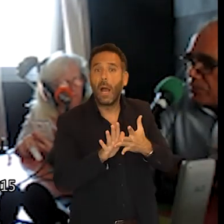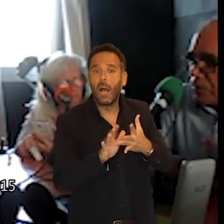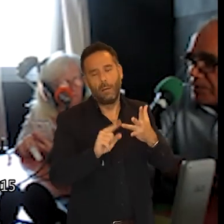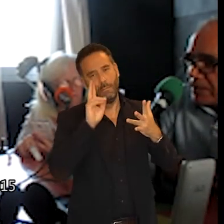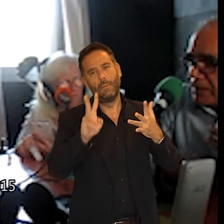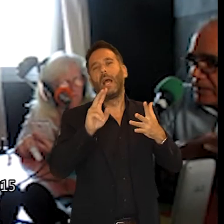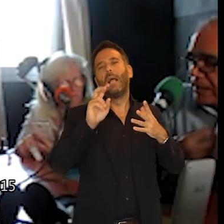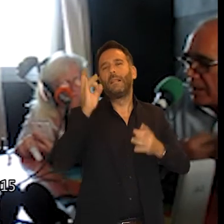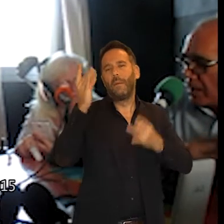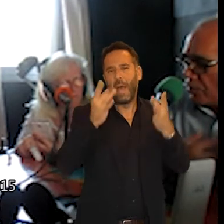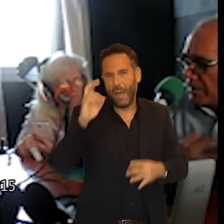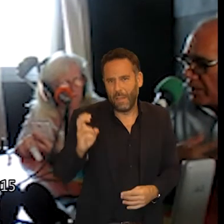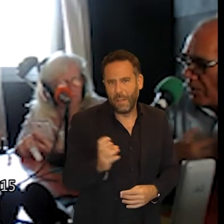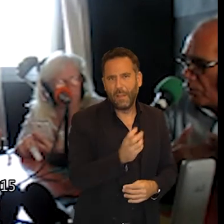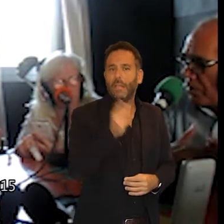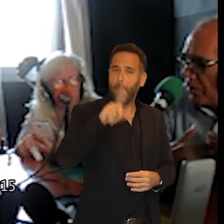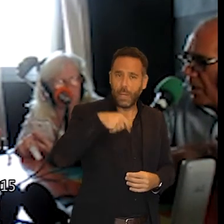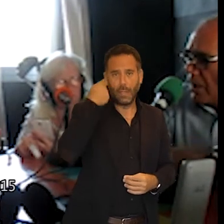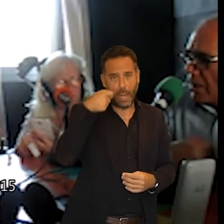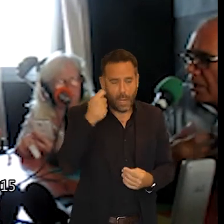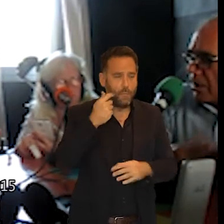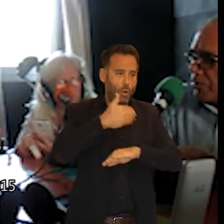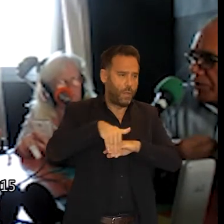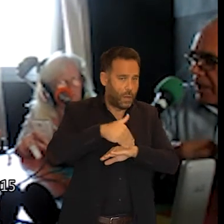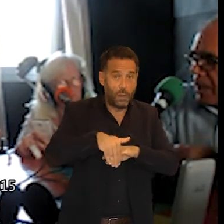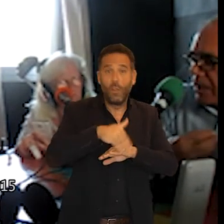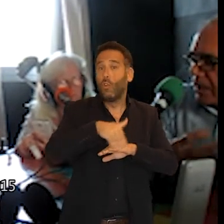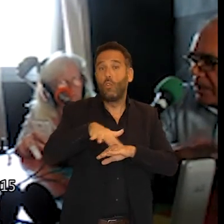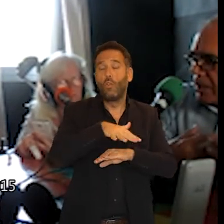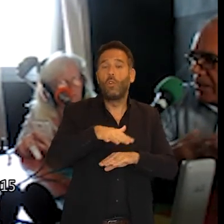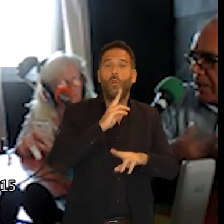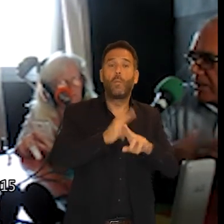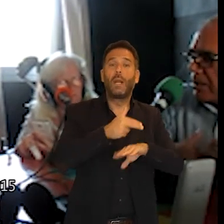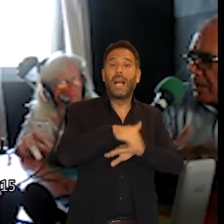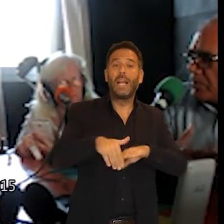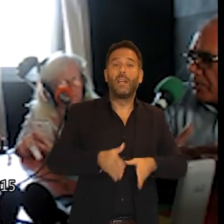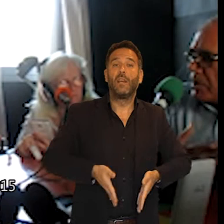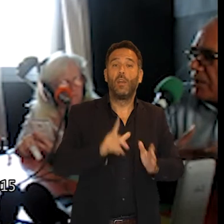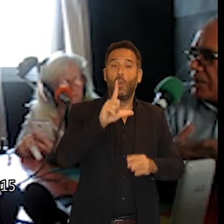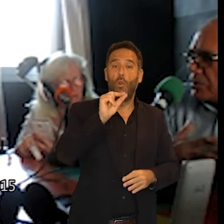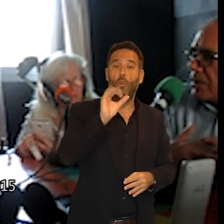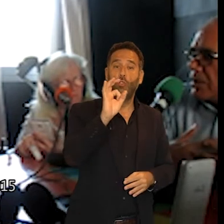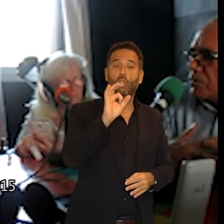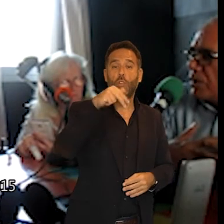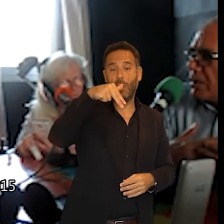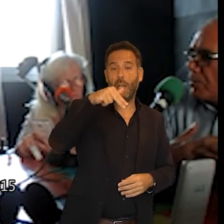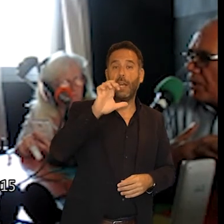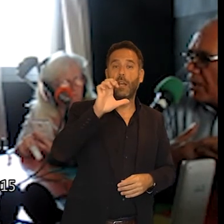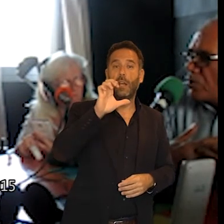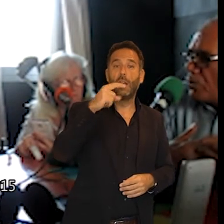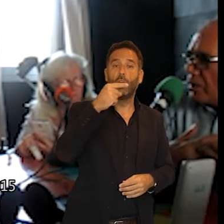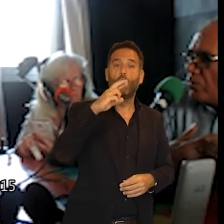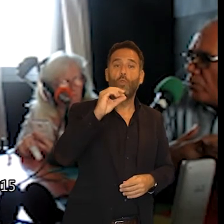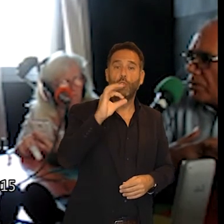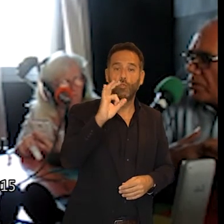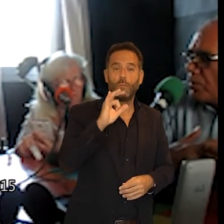hay, también está el teléfono, la dirección, estamos sí, sí. En calle Los Negros, número 3 bajo, y el Centro Especial de Empleo está